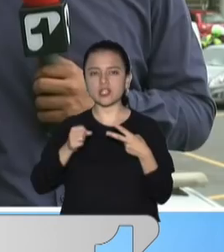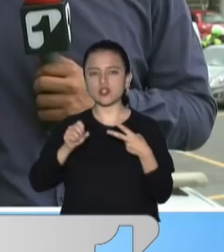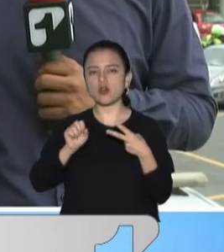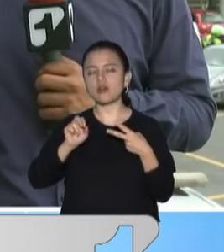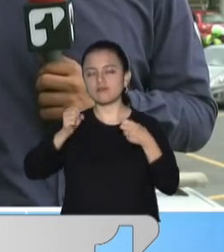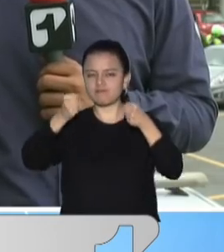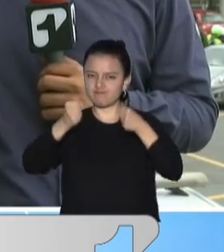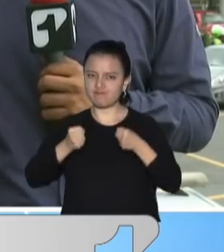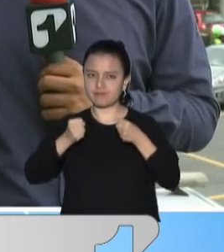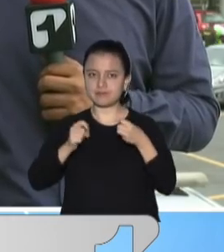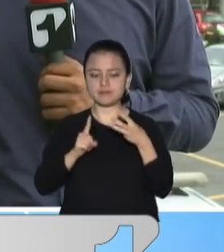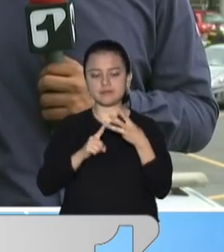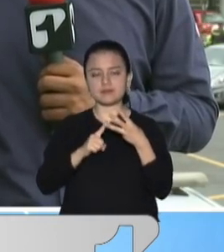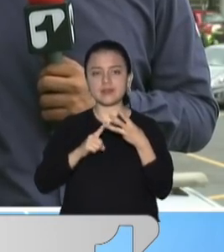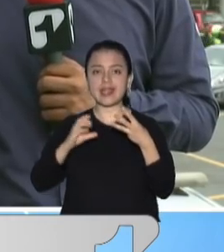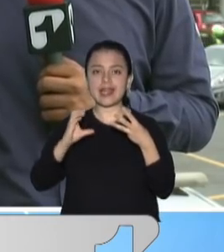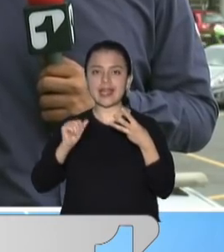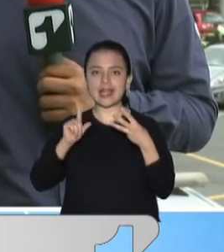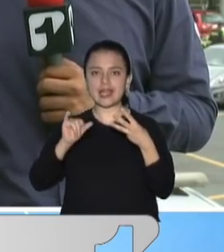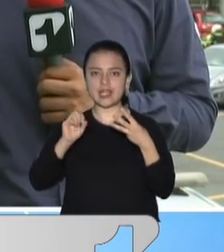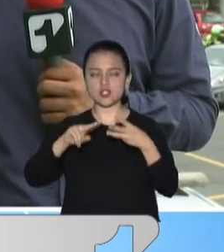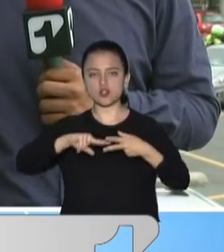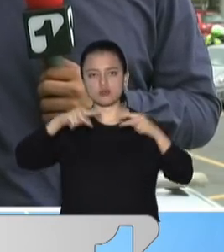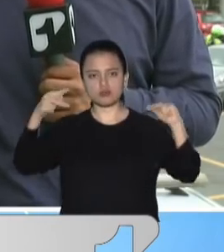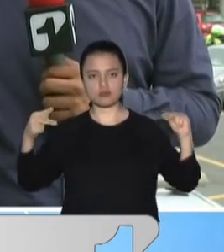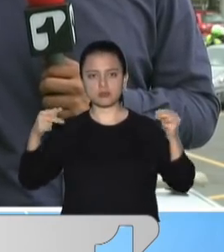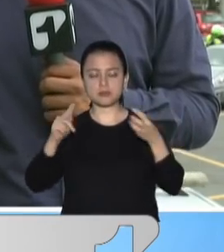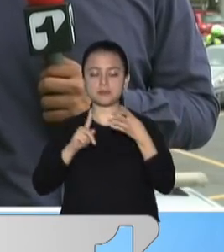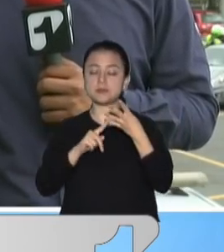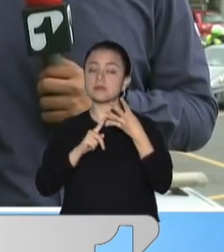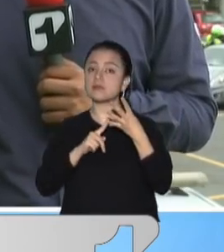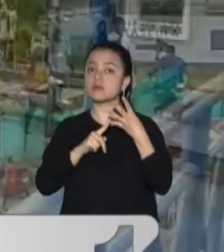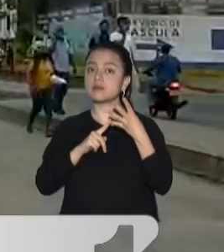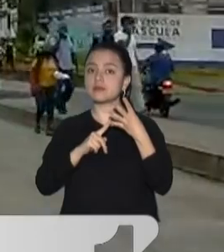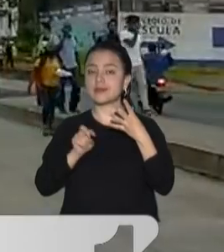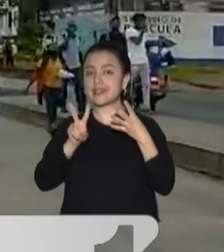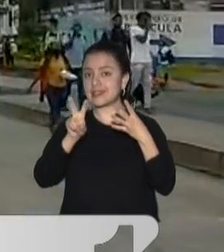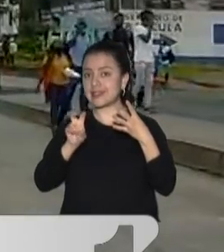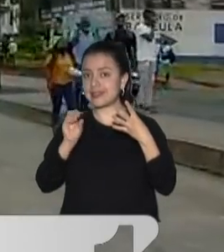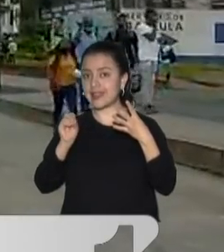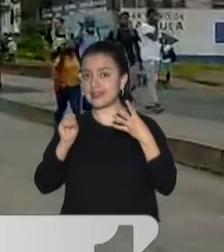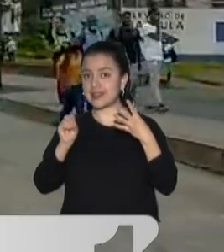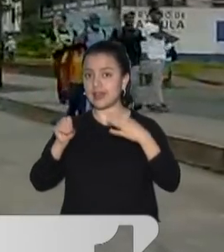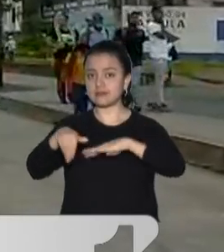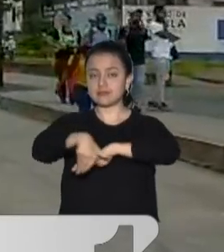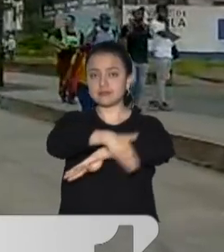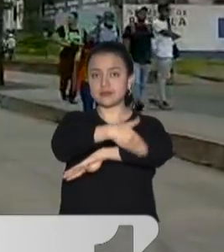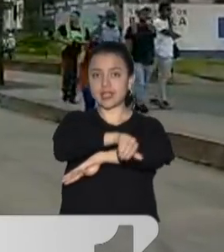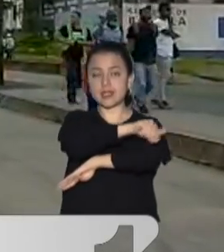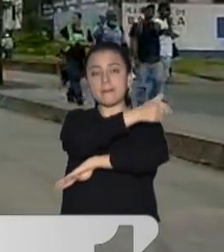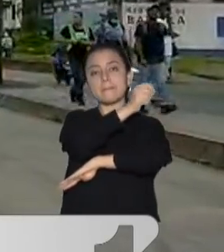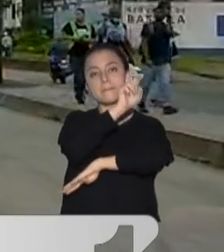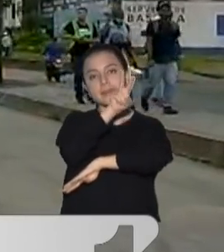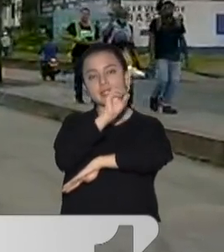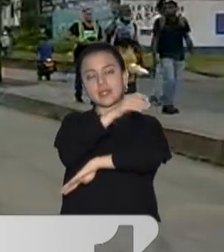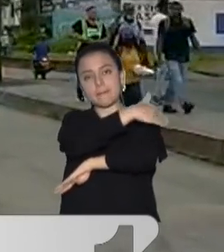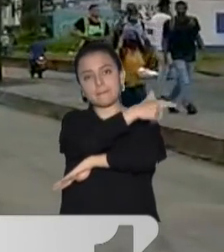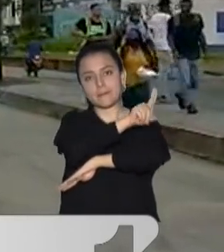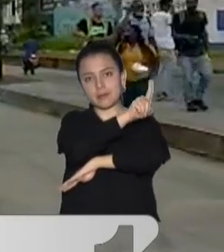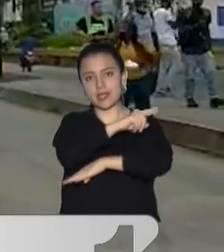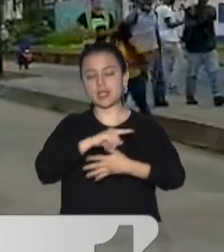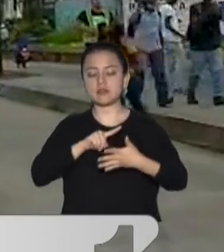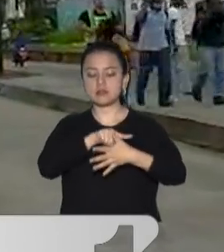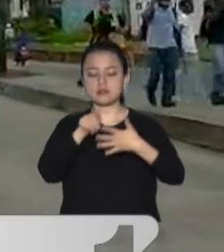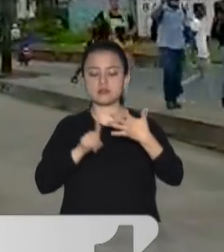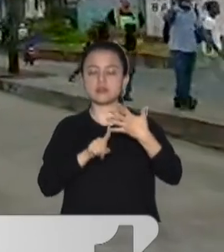Rellena, en el Nuevo Latir, Calipso, en el Puente de Juanchito, en la calle 70 con Carrera Primera, en la Carrera Primera con calle 63,